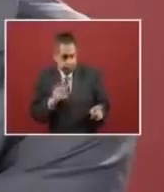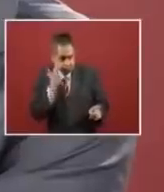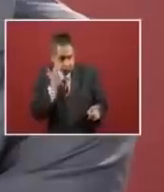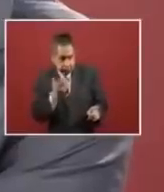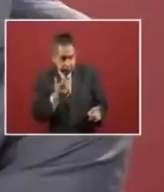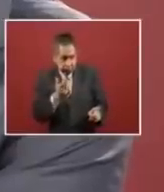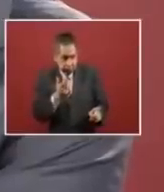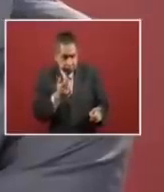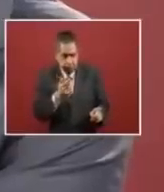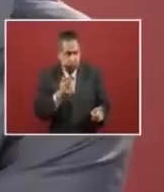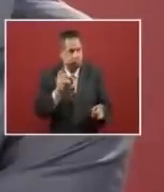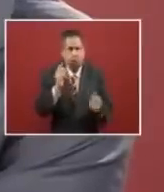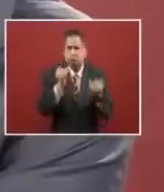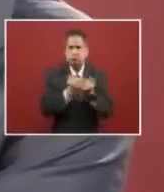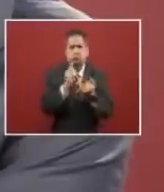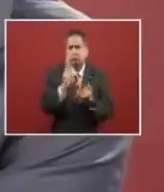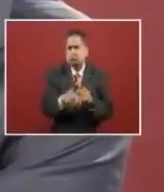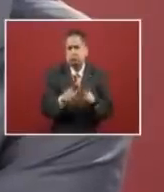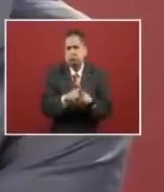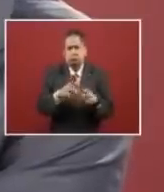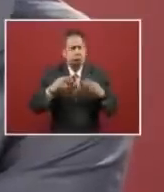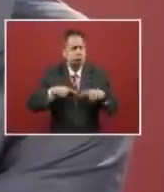cualquier otro